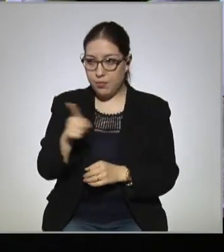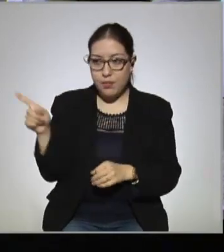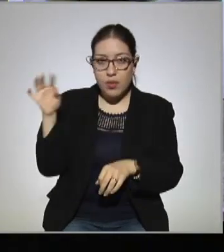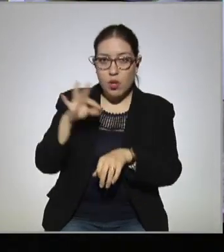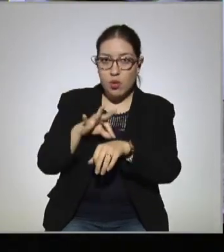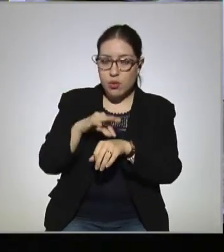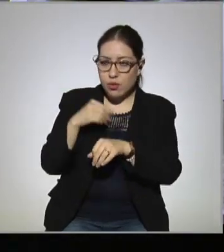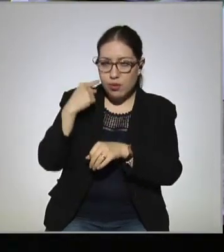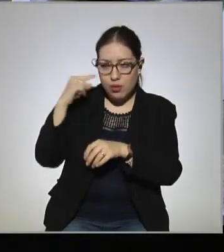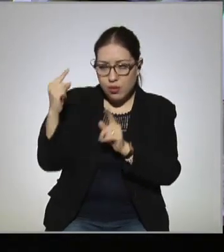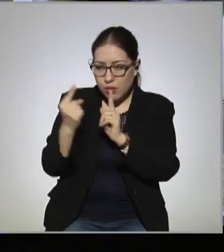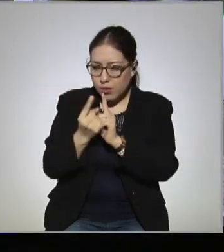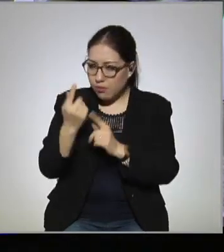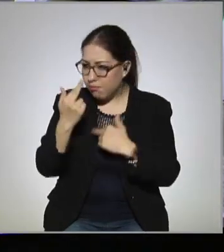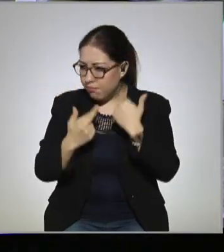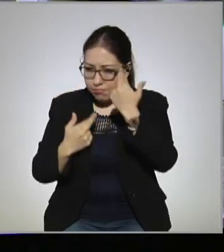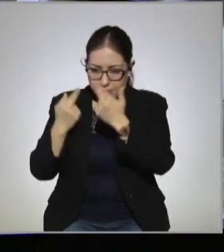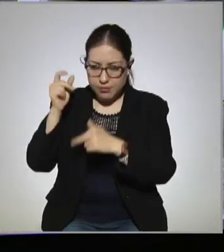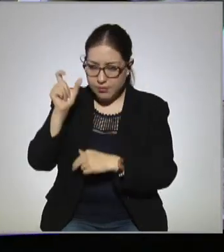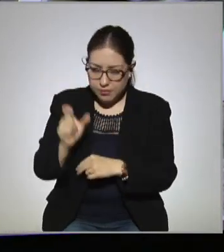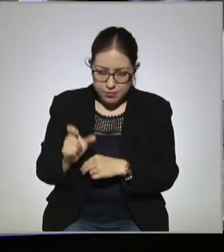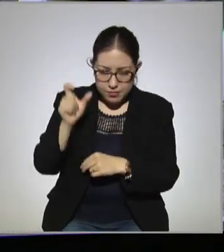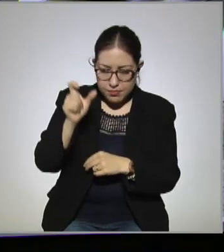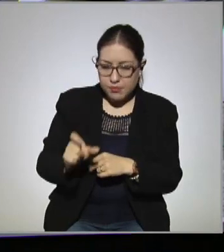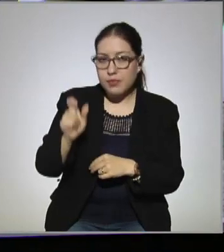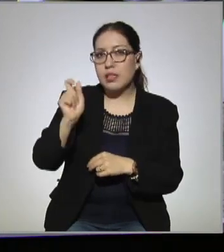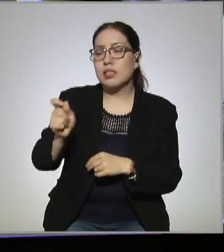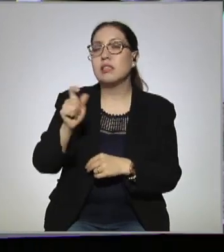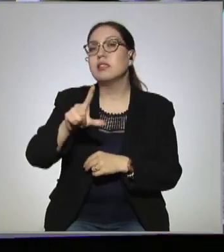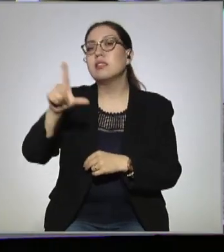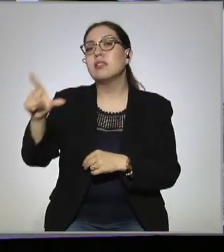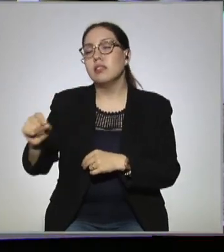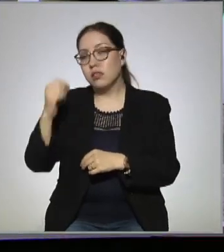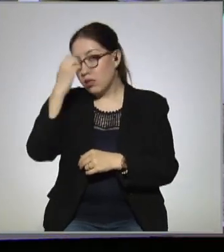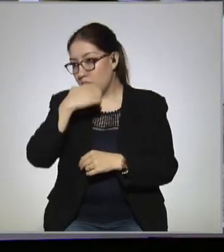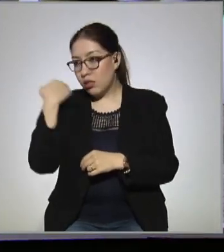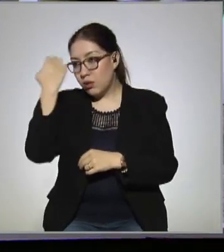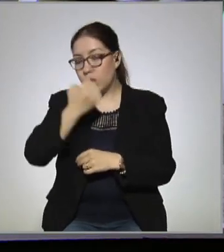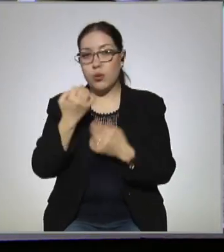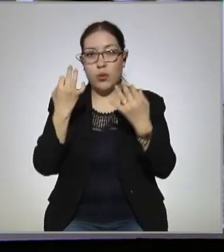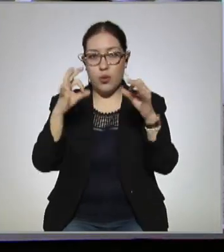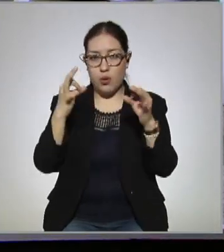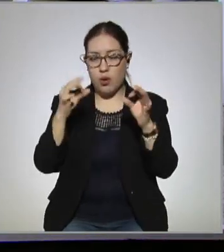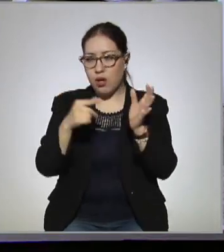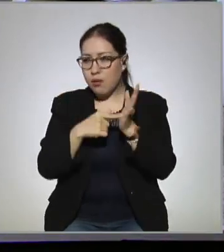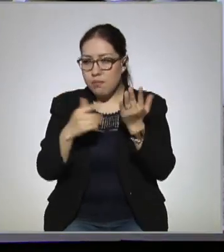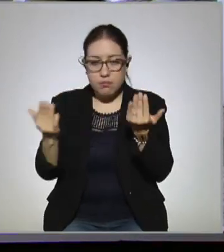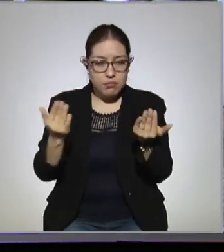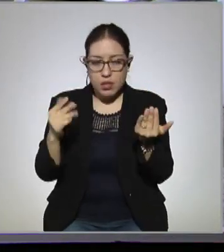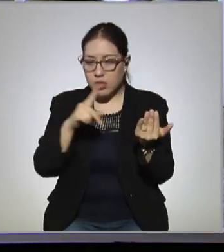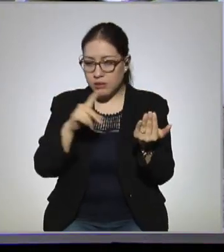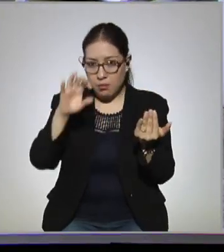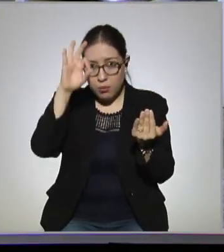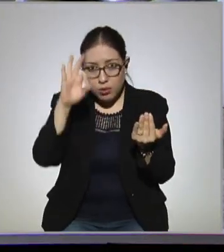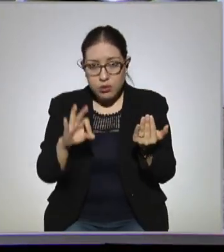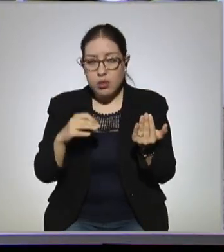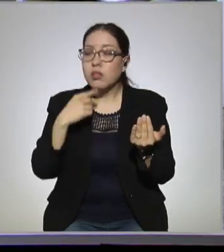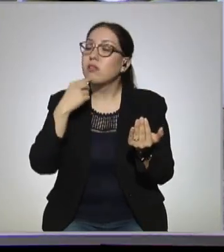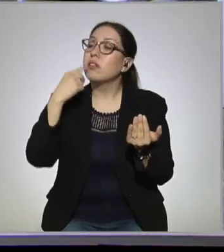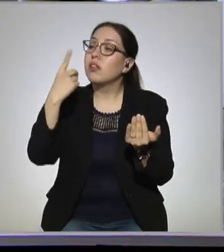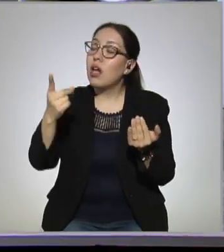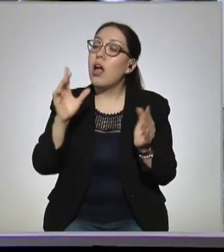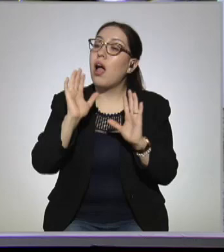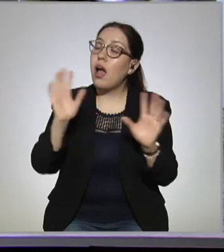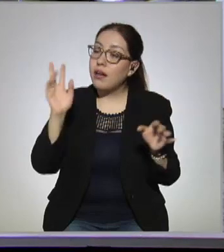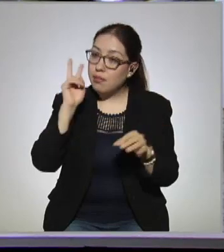en el consultorio y te van a decir lo que sospechan que tienen, probablemente lo corroboren con un estudio, como nos lo acaban de comentar, y de ahí te van a decir qué tan grave está